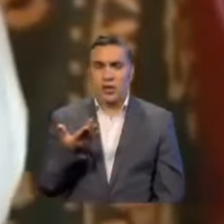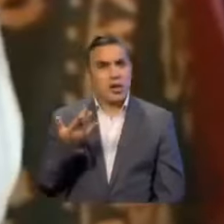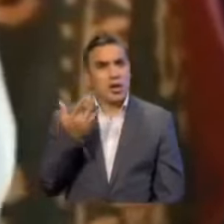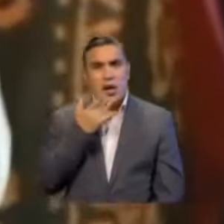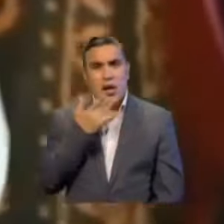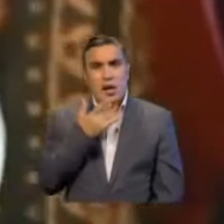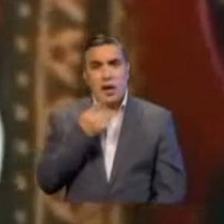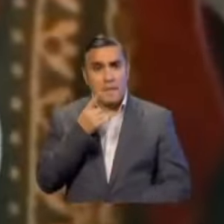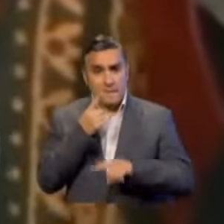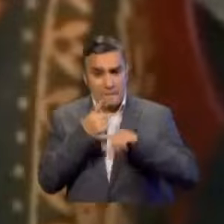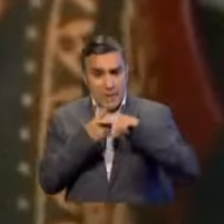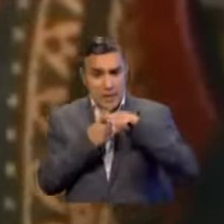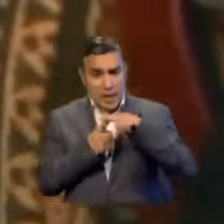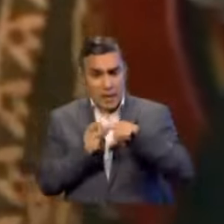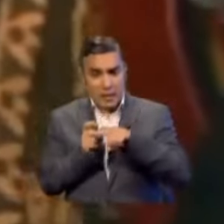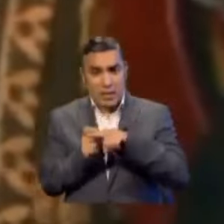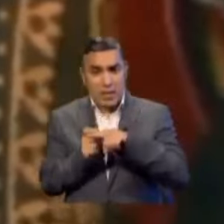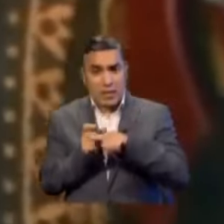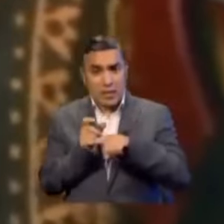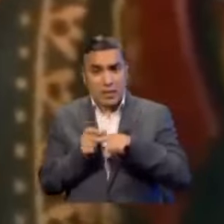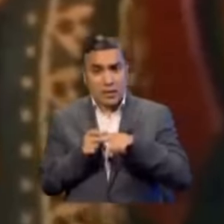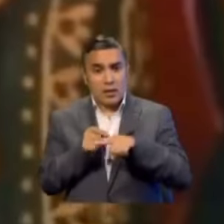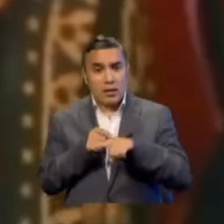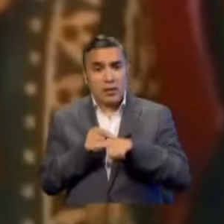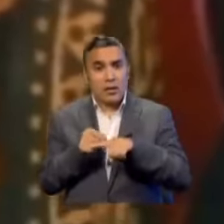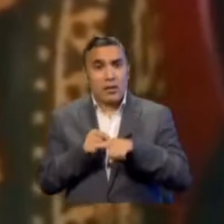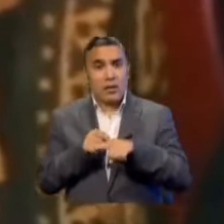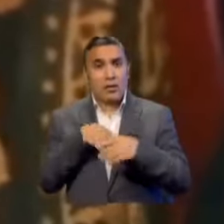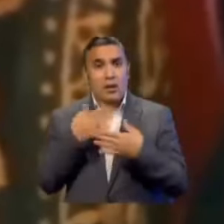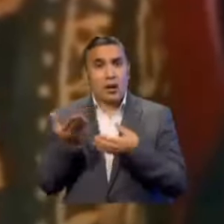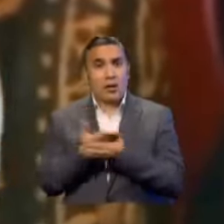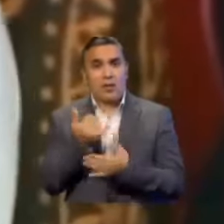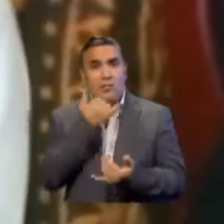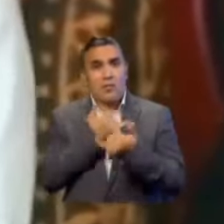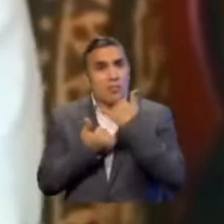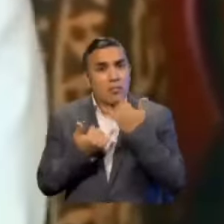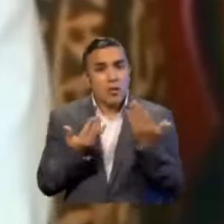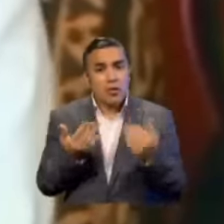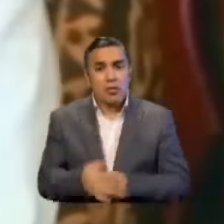que casi la mitad y van a seguir llegando?